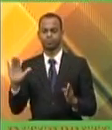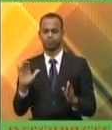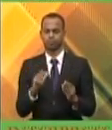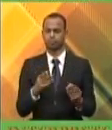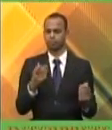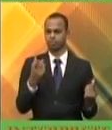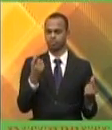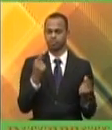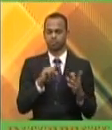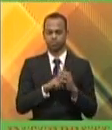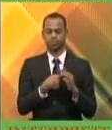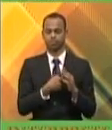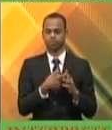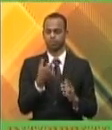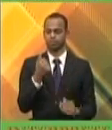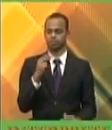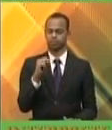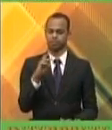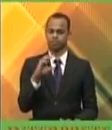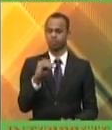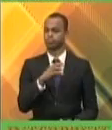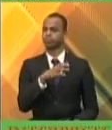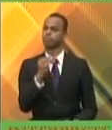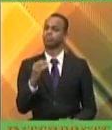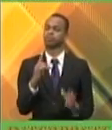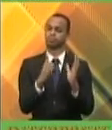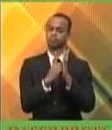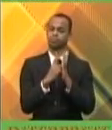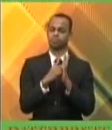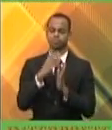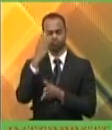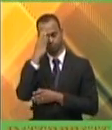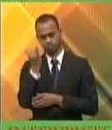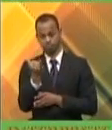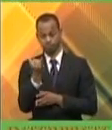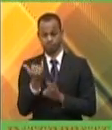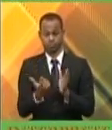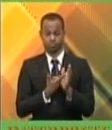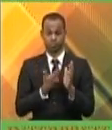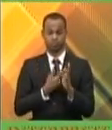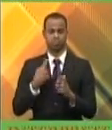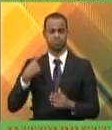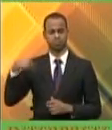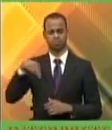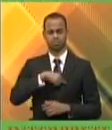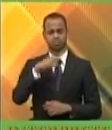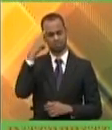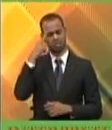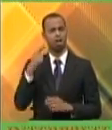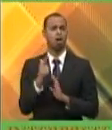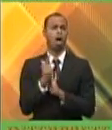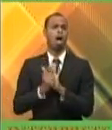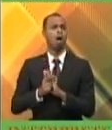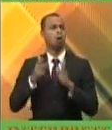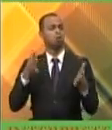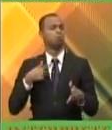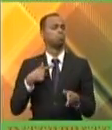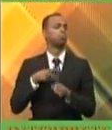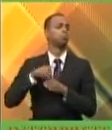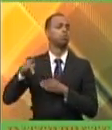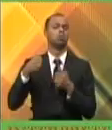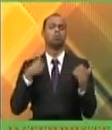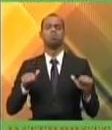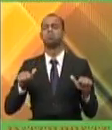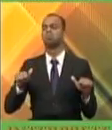hemos iniciado con género y discapacidad porque porque a veces nos creemos profesionales del derecho profesional de cualquier área que